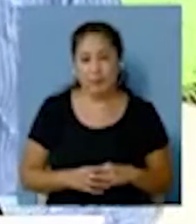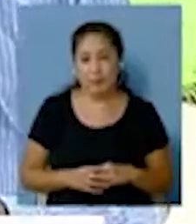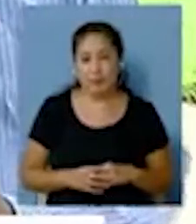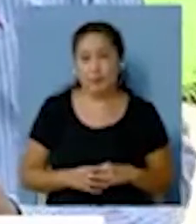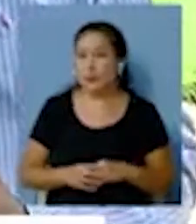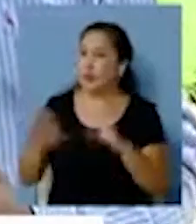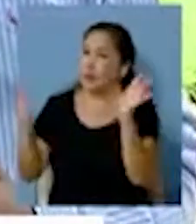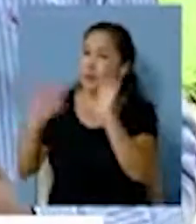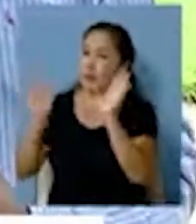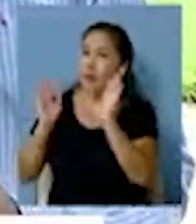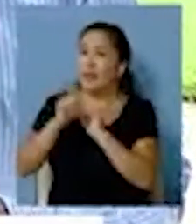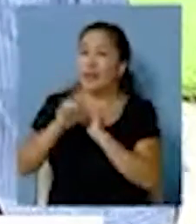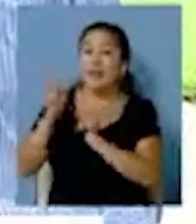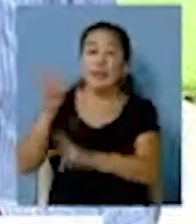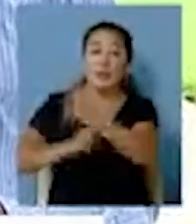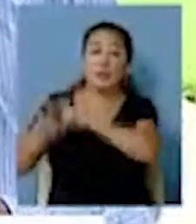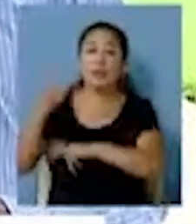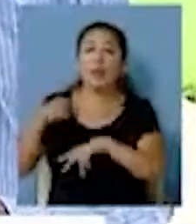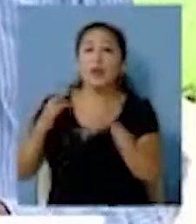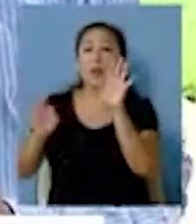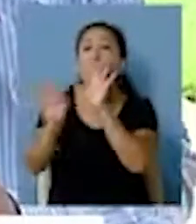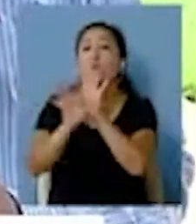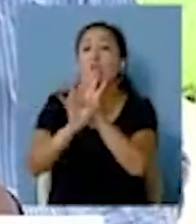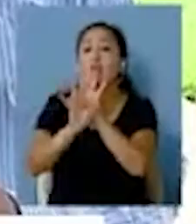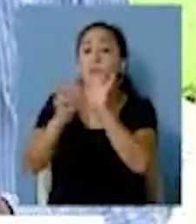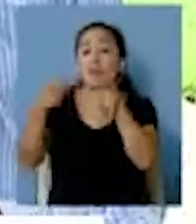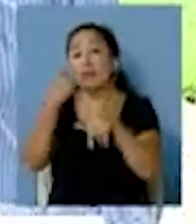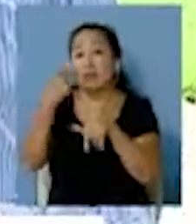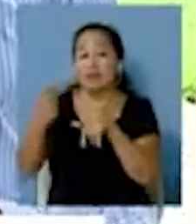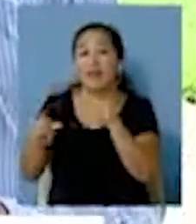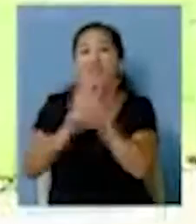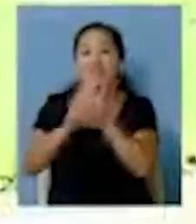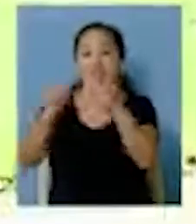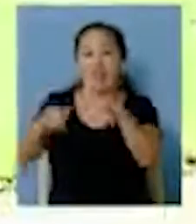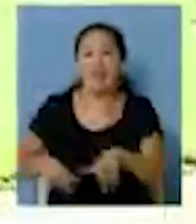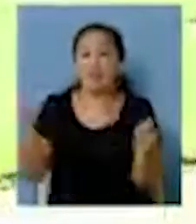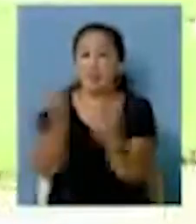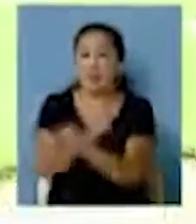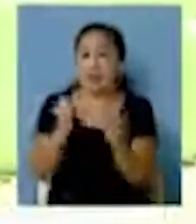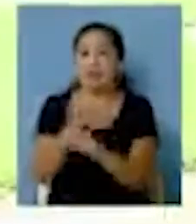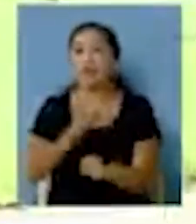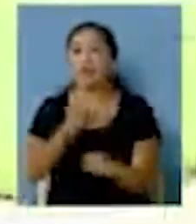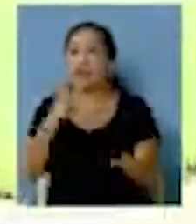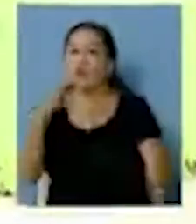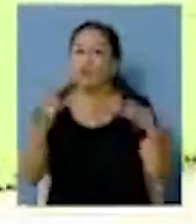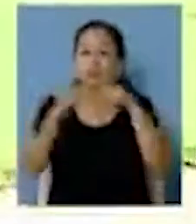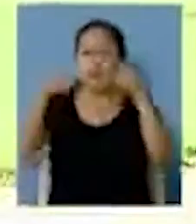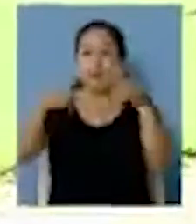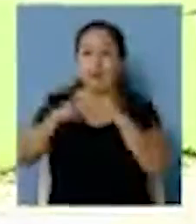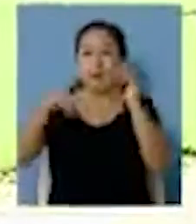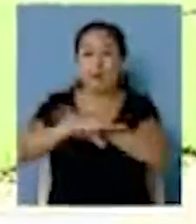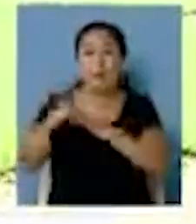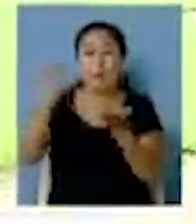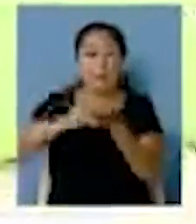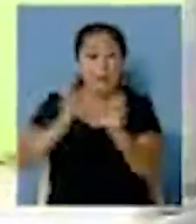¿Cómo estás, Nancy? Bueno, esto se debe a la ordenanza que se aprobó en diciembre del año pasado en el Consejo Deliberante Capitalino. Para ampliar más